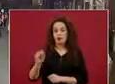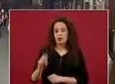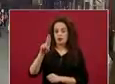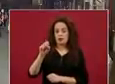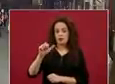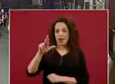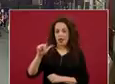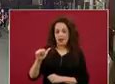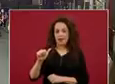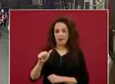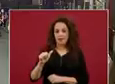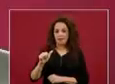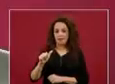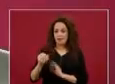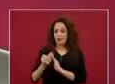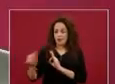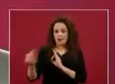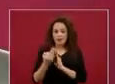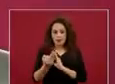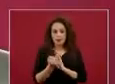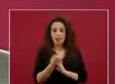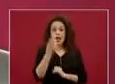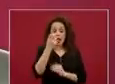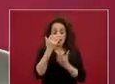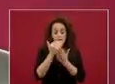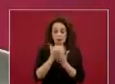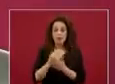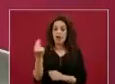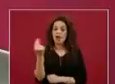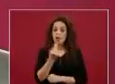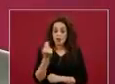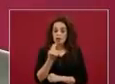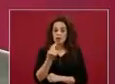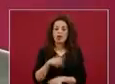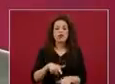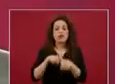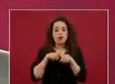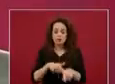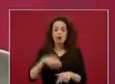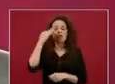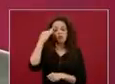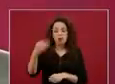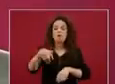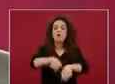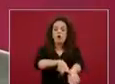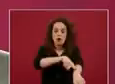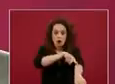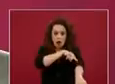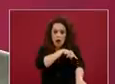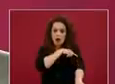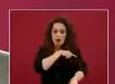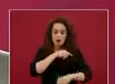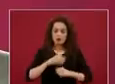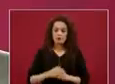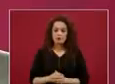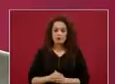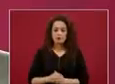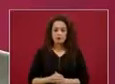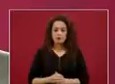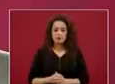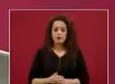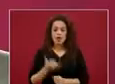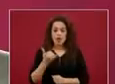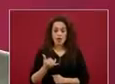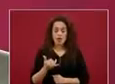estas medidas. Estas medidas habrá que incorporarlas por un tiempo largo y seguramente la epidemia